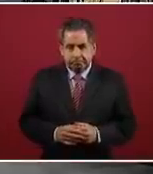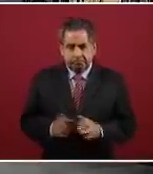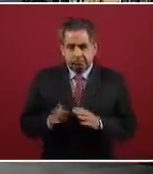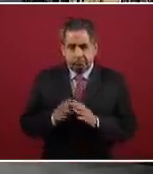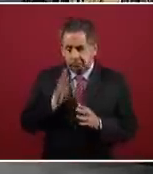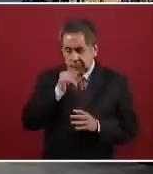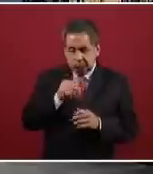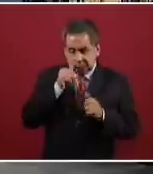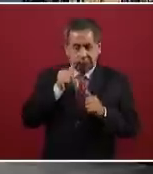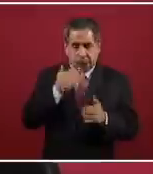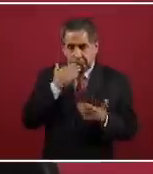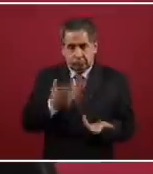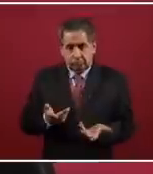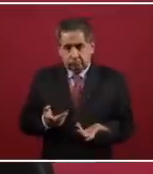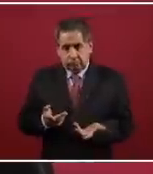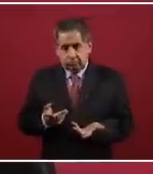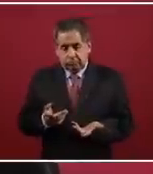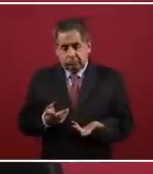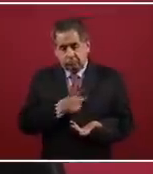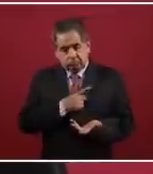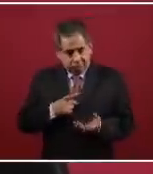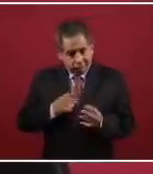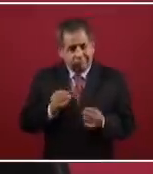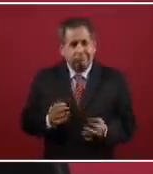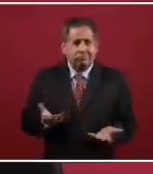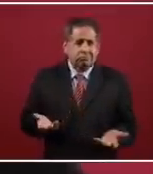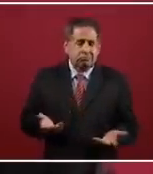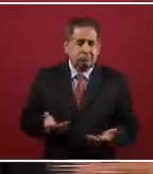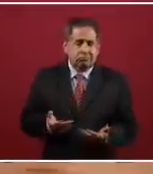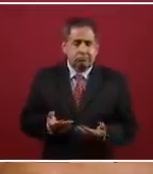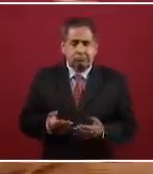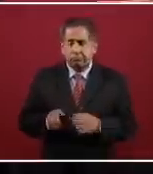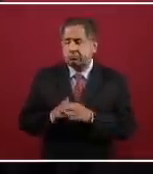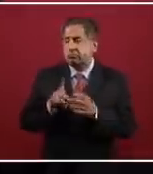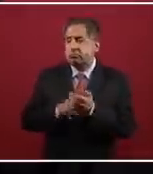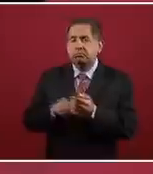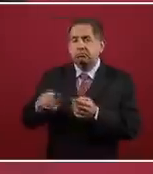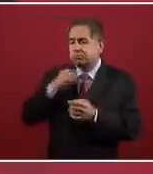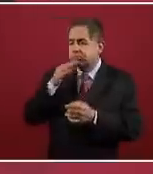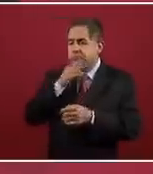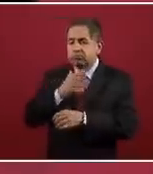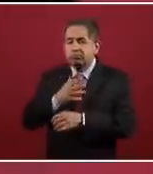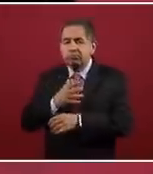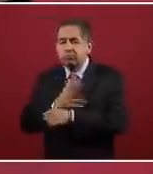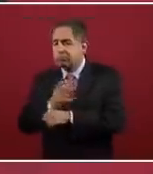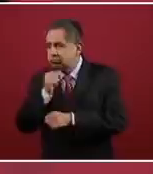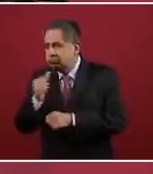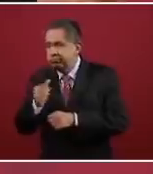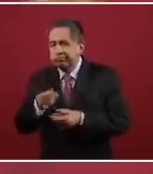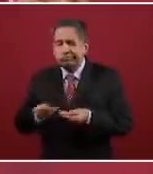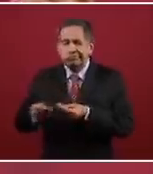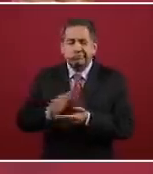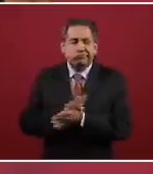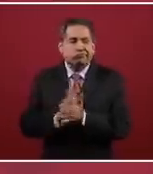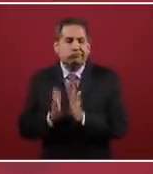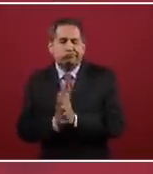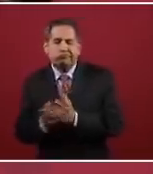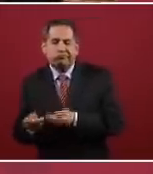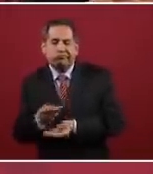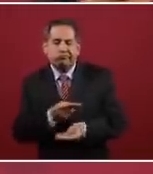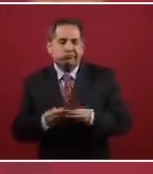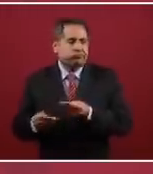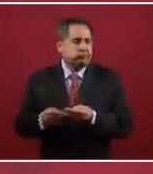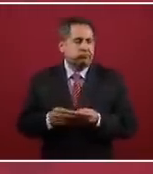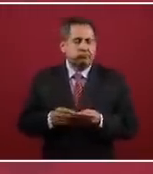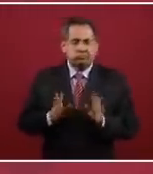ser atendido adecuadamente, que inmediatamente entran en componendas, ya no hay